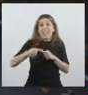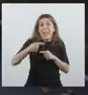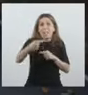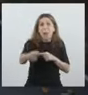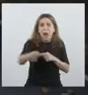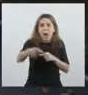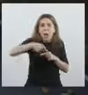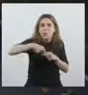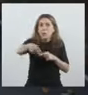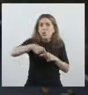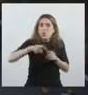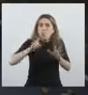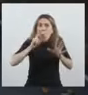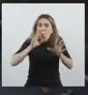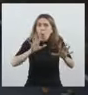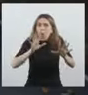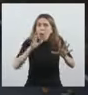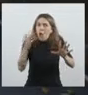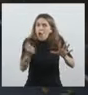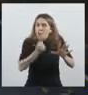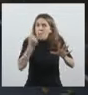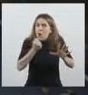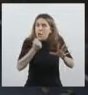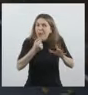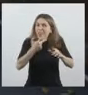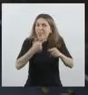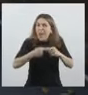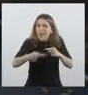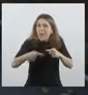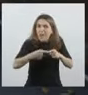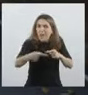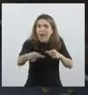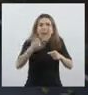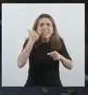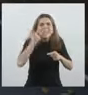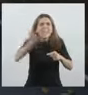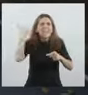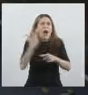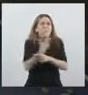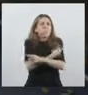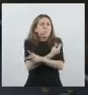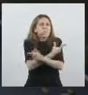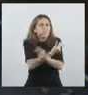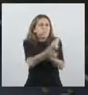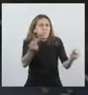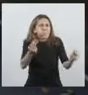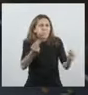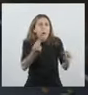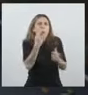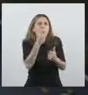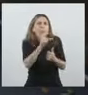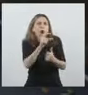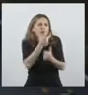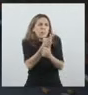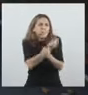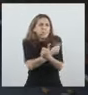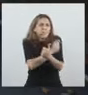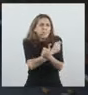muy importantes. Ya hemos vacunado con al menos una dosis a más